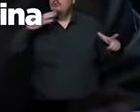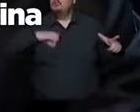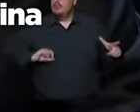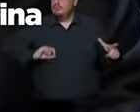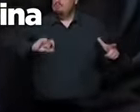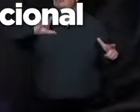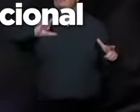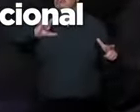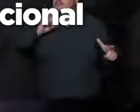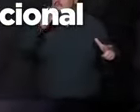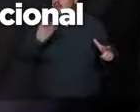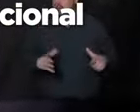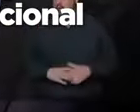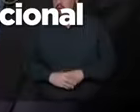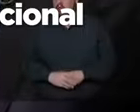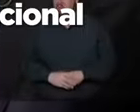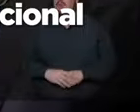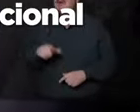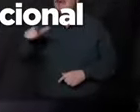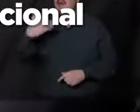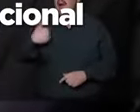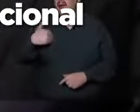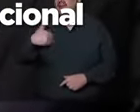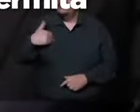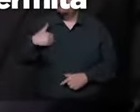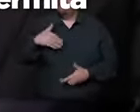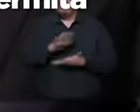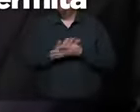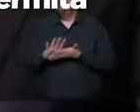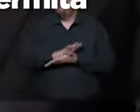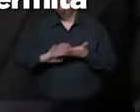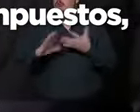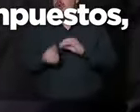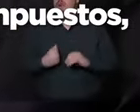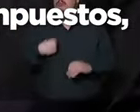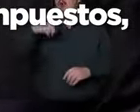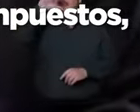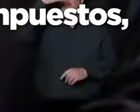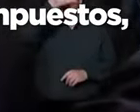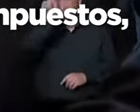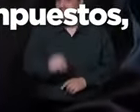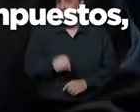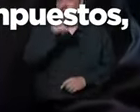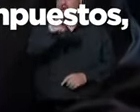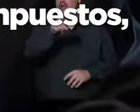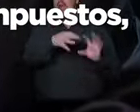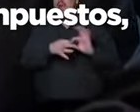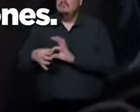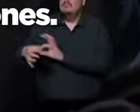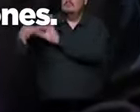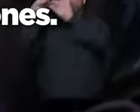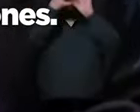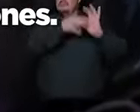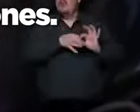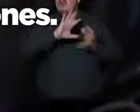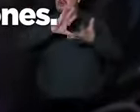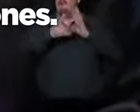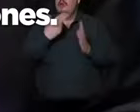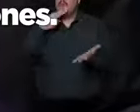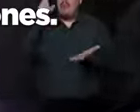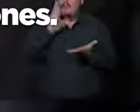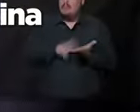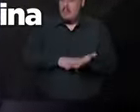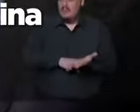salida de Argentina es con un acuerdo de unidad nacional que nos permita la reducción del sistema de impuestos incluidas las